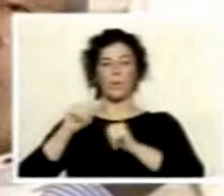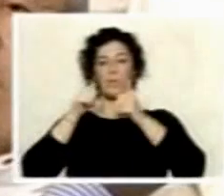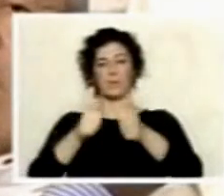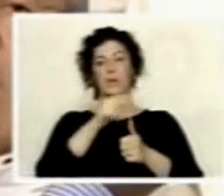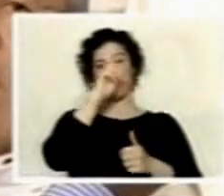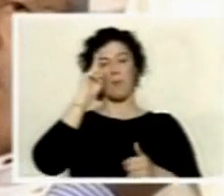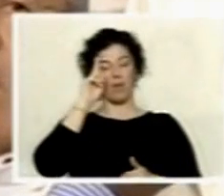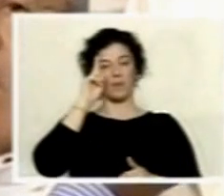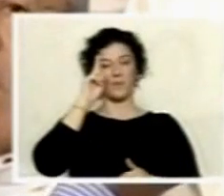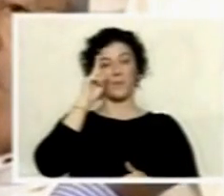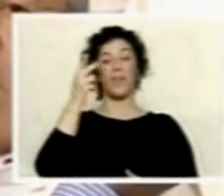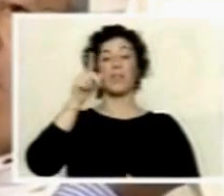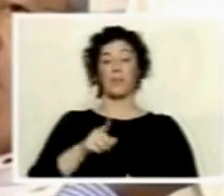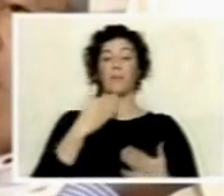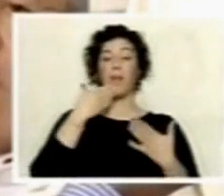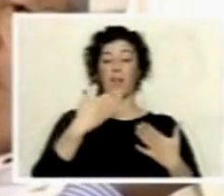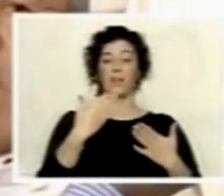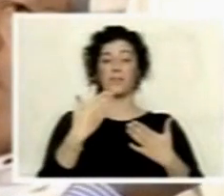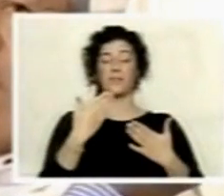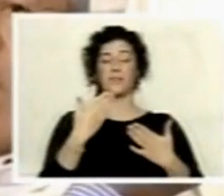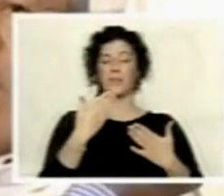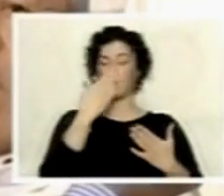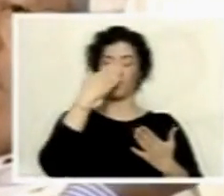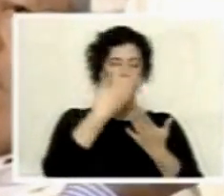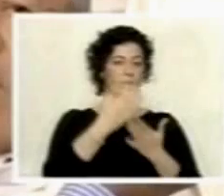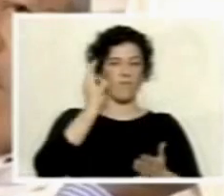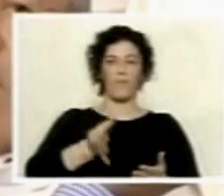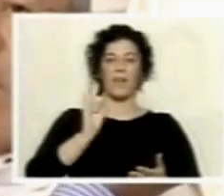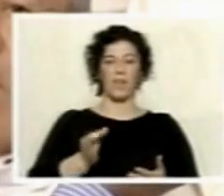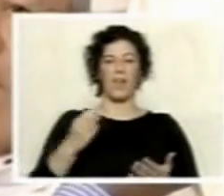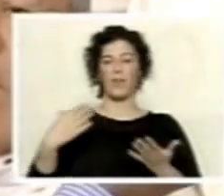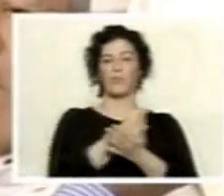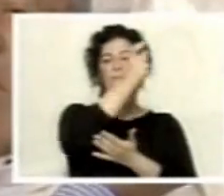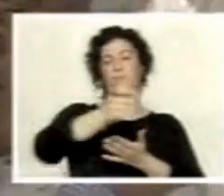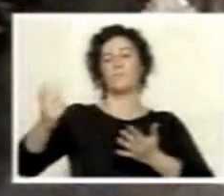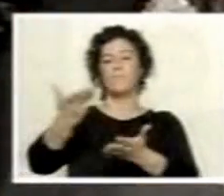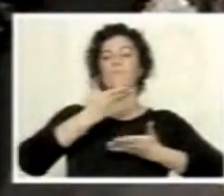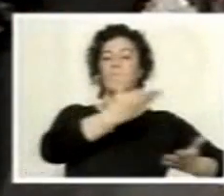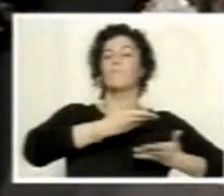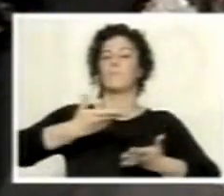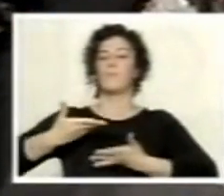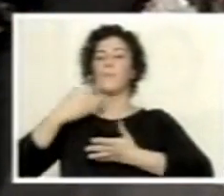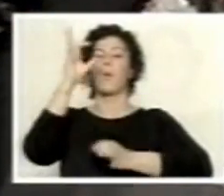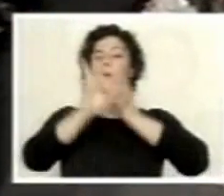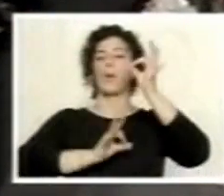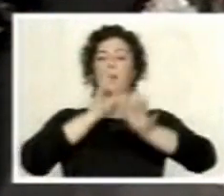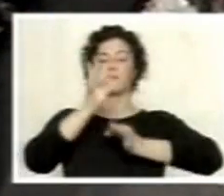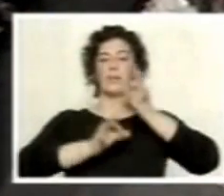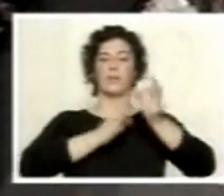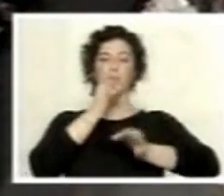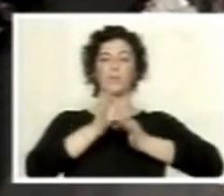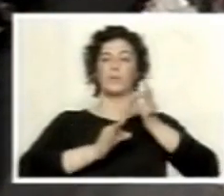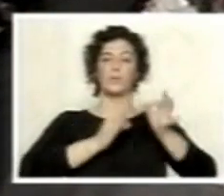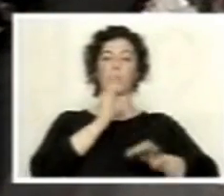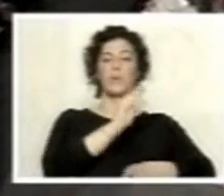Madrid. Y gracias por último, muy de verdad, a todos los que tanto me han ayudado en la realización del ministerio episcopal